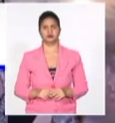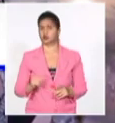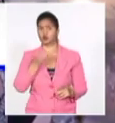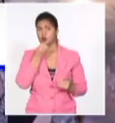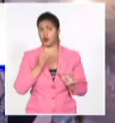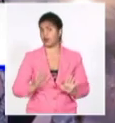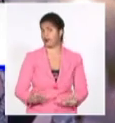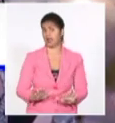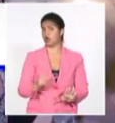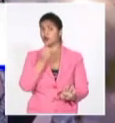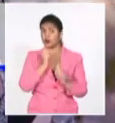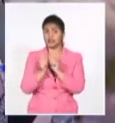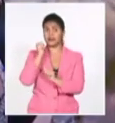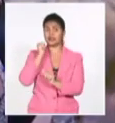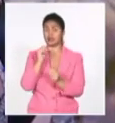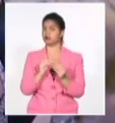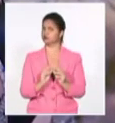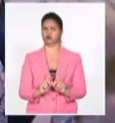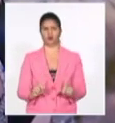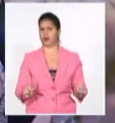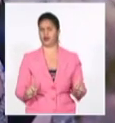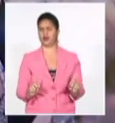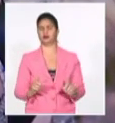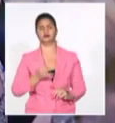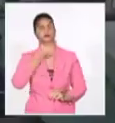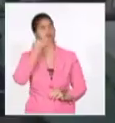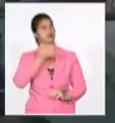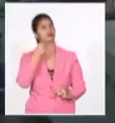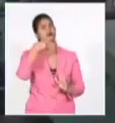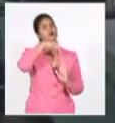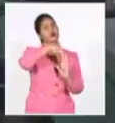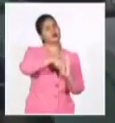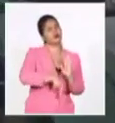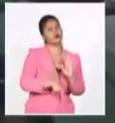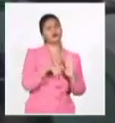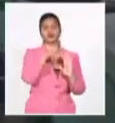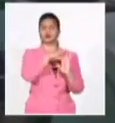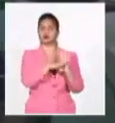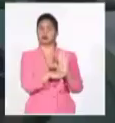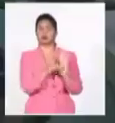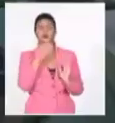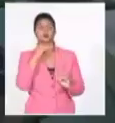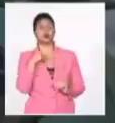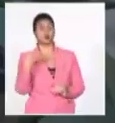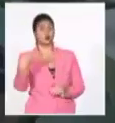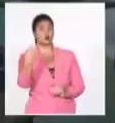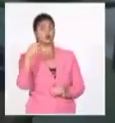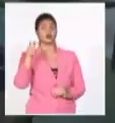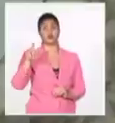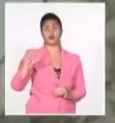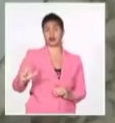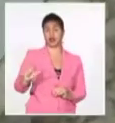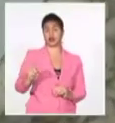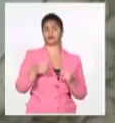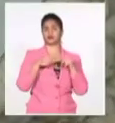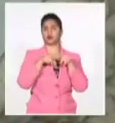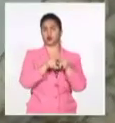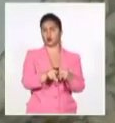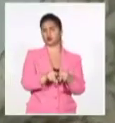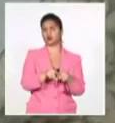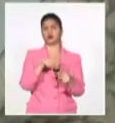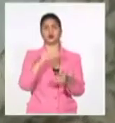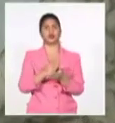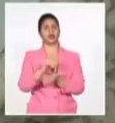hasta ahora. El dirigente expuso de forma detallada cómo en los municipios villaclareños, de conjunto con